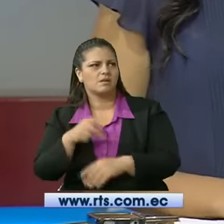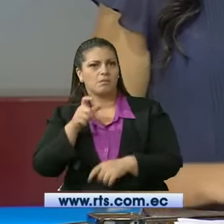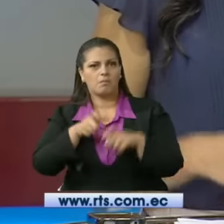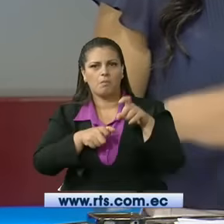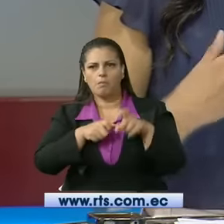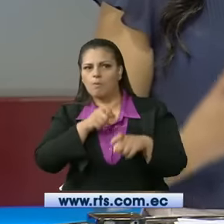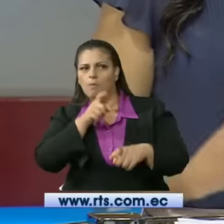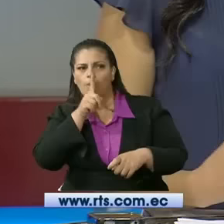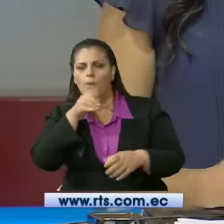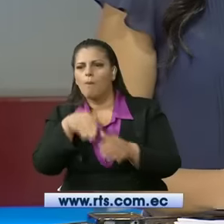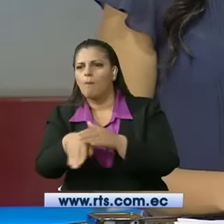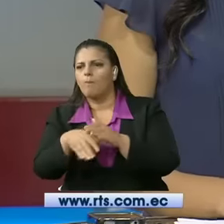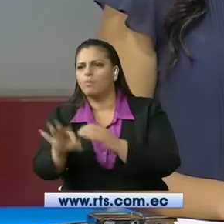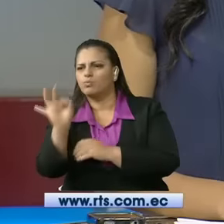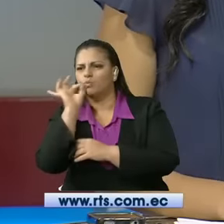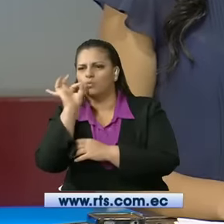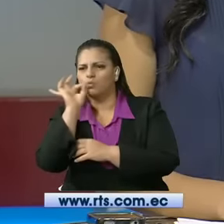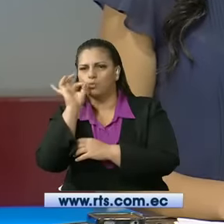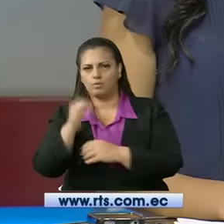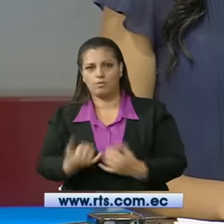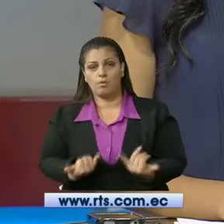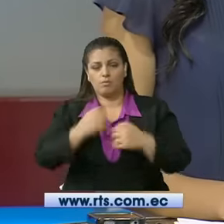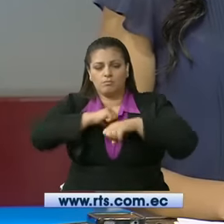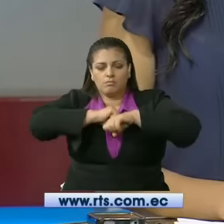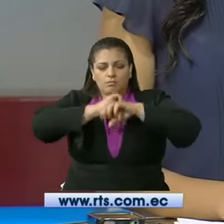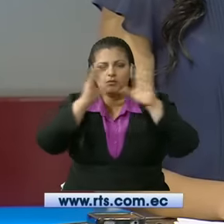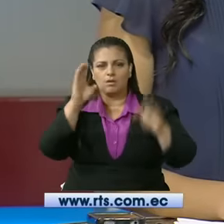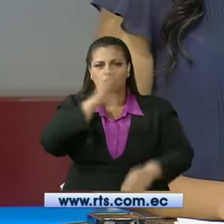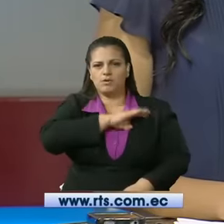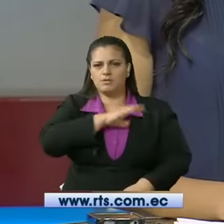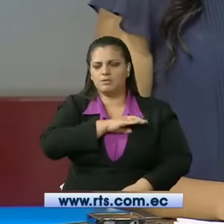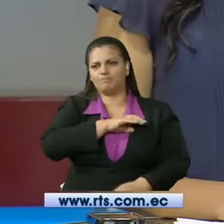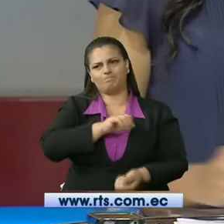y dispersaron a los supuestos consumidores.